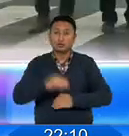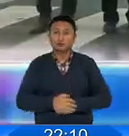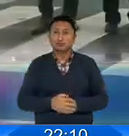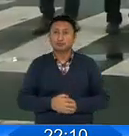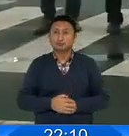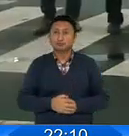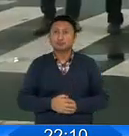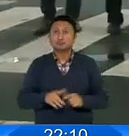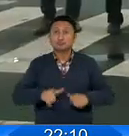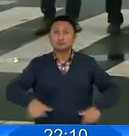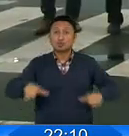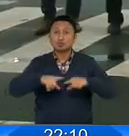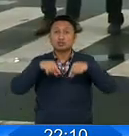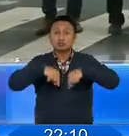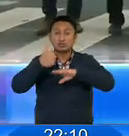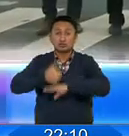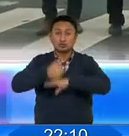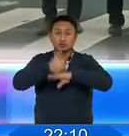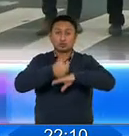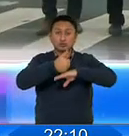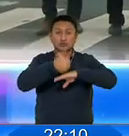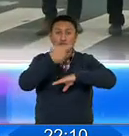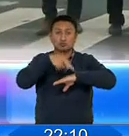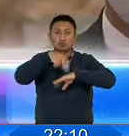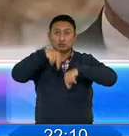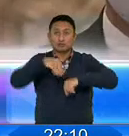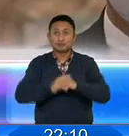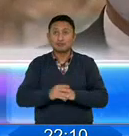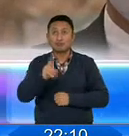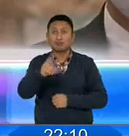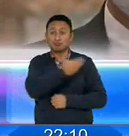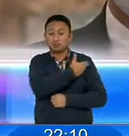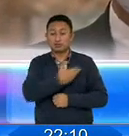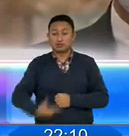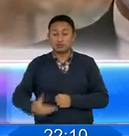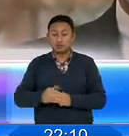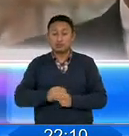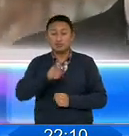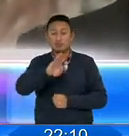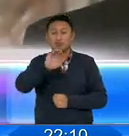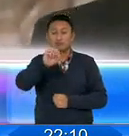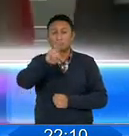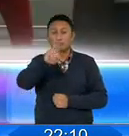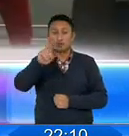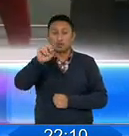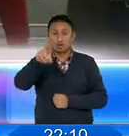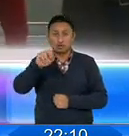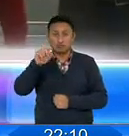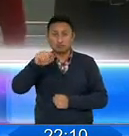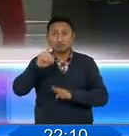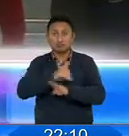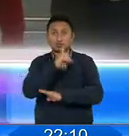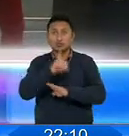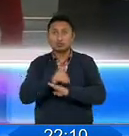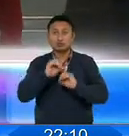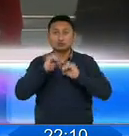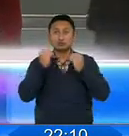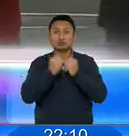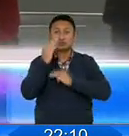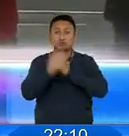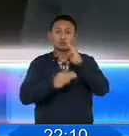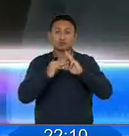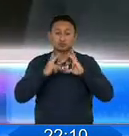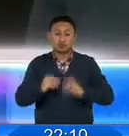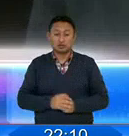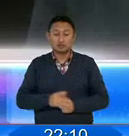lugar estuvieron presentes varias autoridades nacionales, entre ellos el vicepresidente de la República, Alfredo Borrero, y directivos de la Organización Mundial de la Salud y